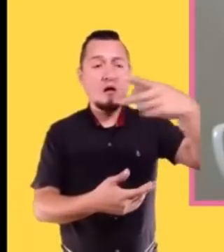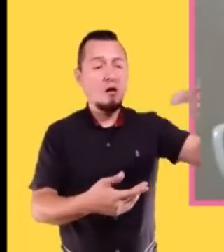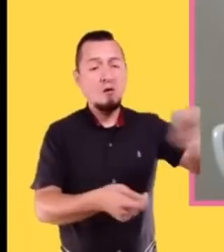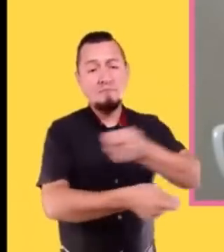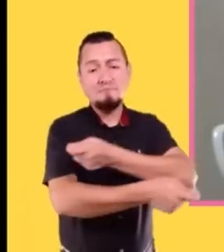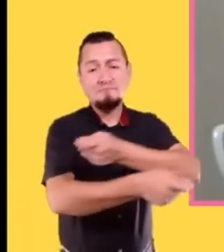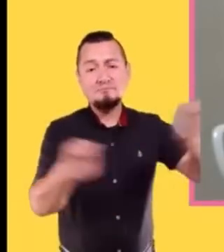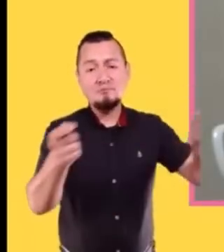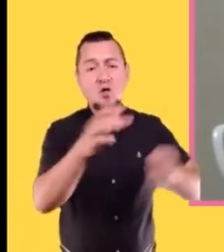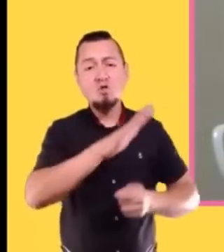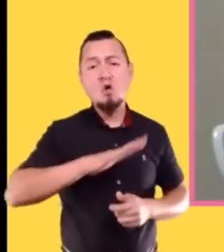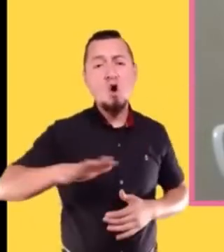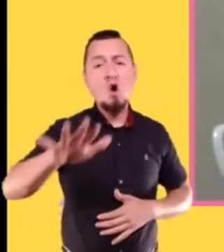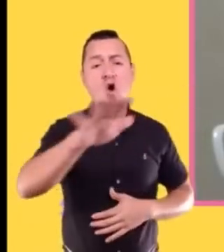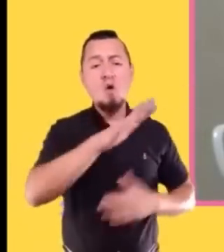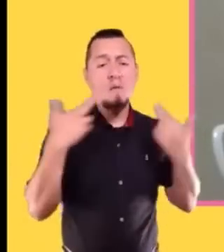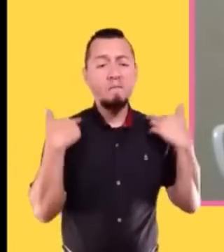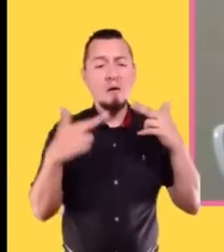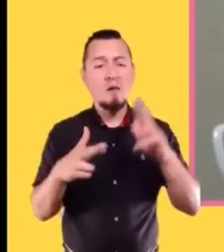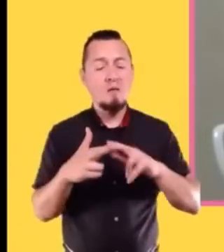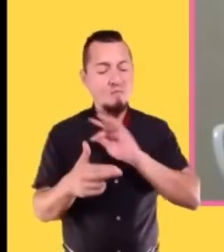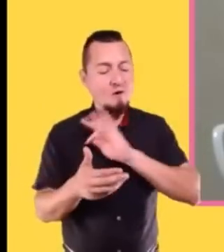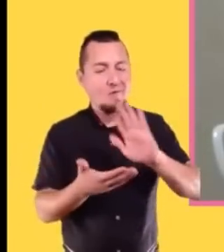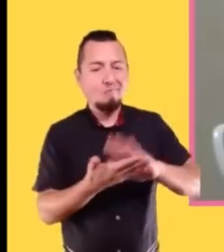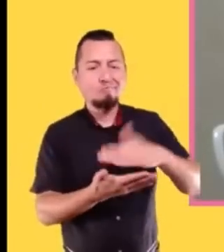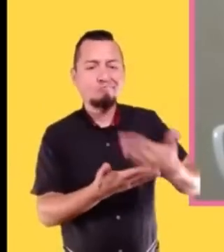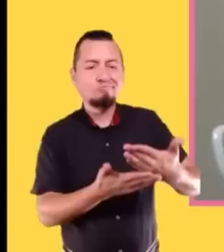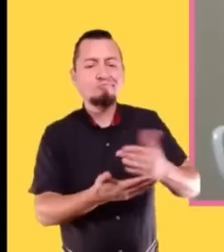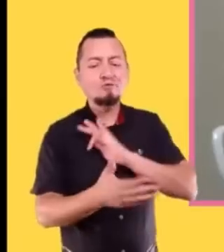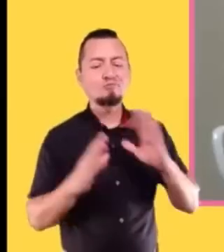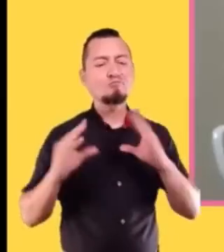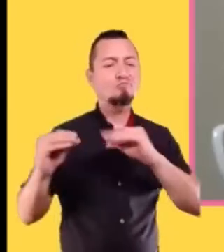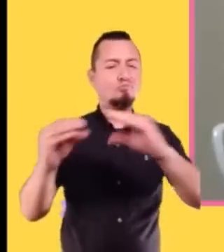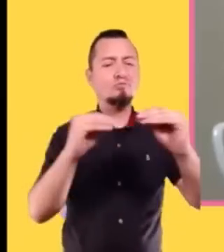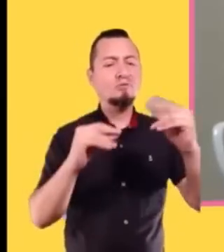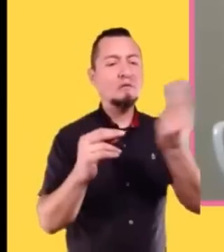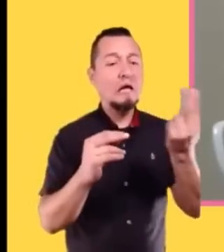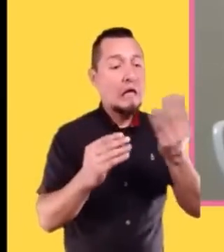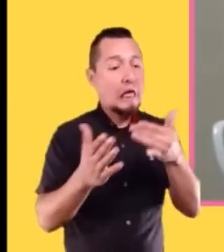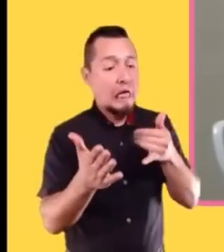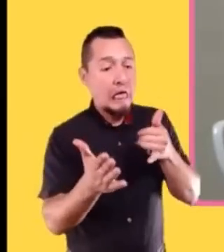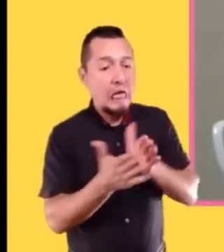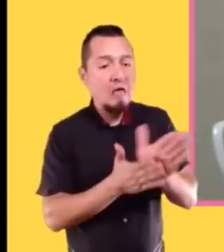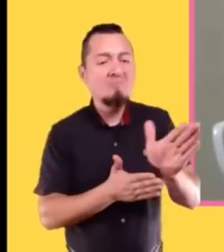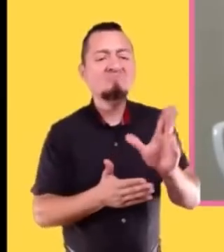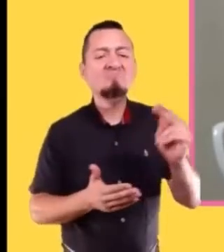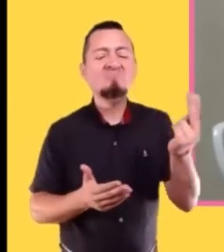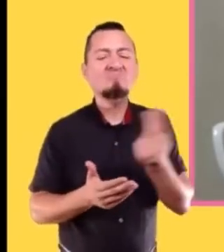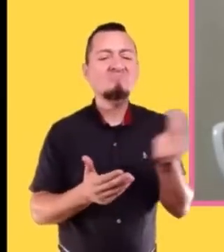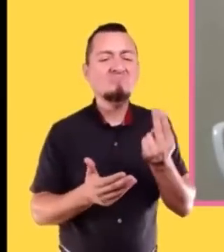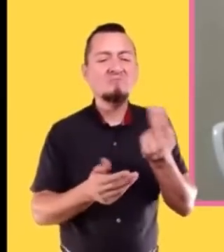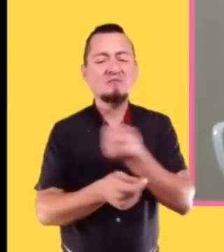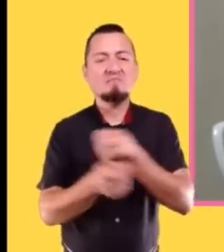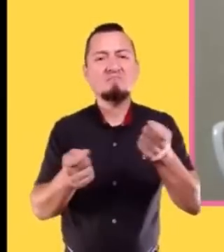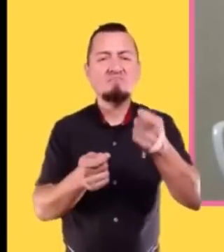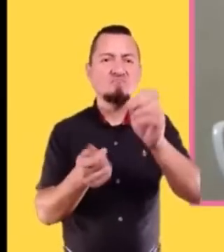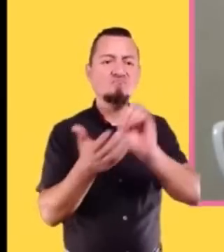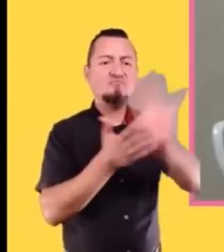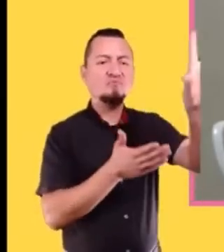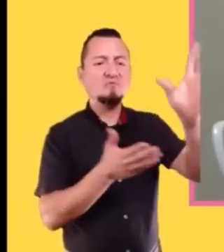que puedan también tener esta herramienta como parte de la apuesta por hacer de